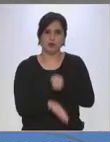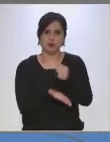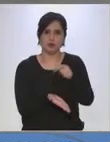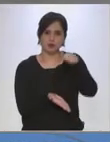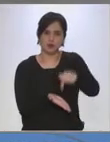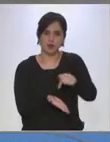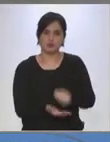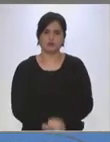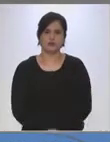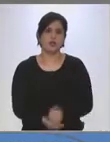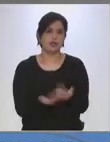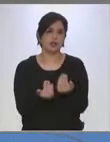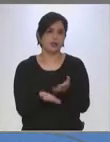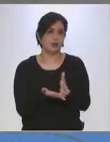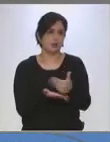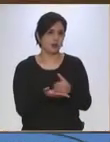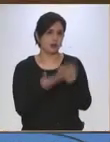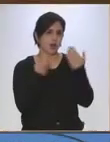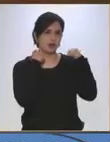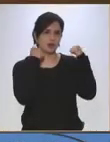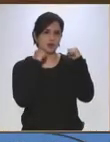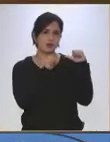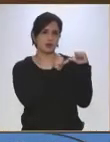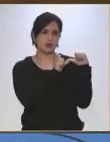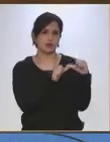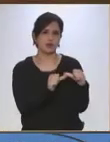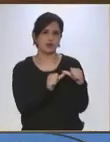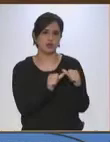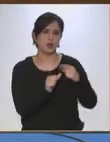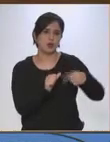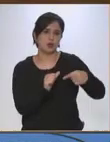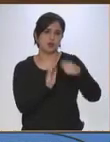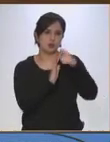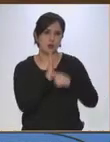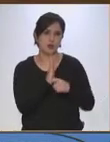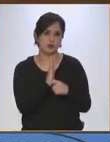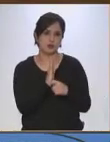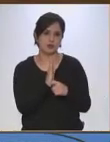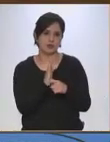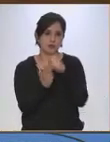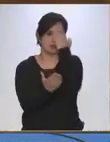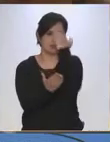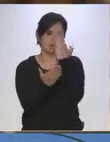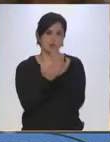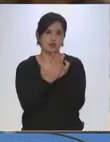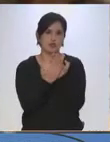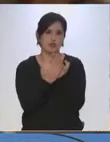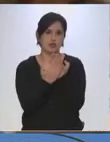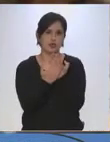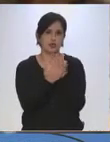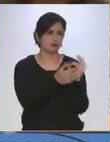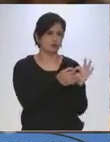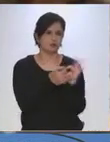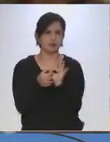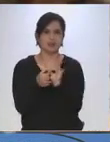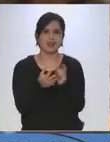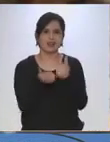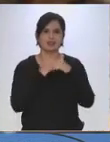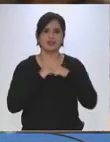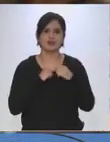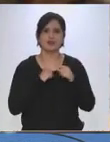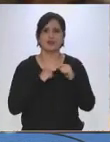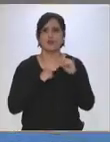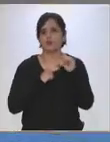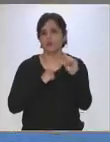necesitamos preparar a nuestros deportistas durante los meses que vienen para poder enfrentar de manera acorde ese desafío